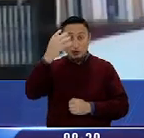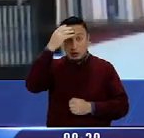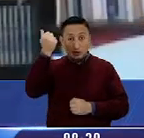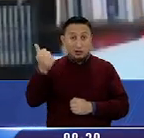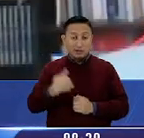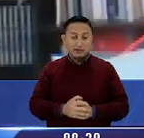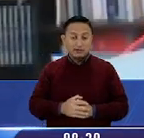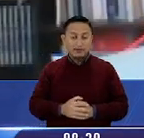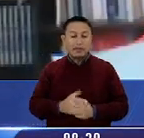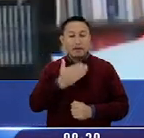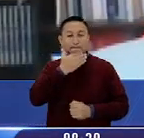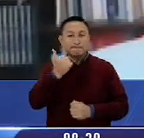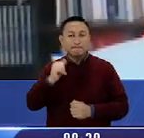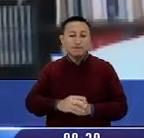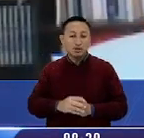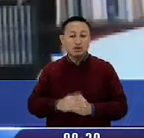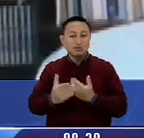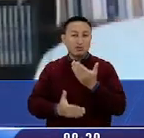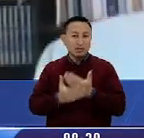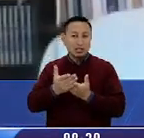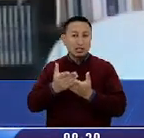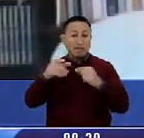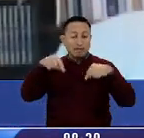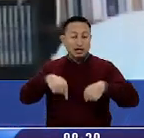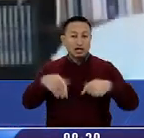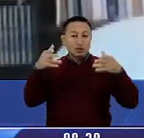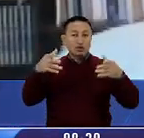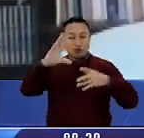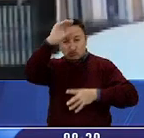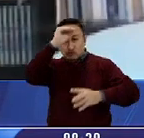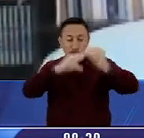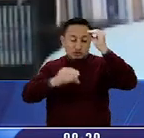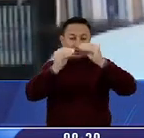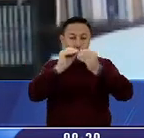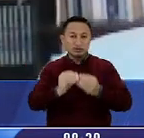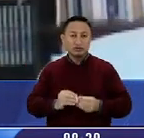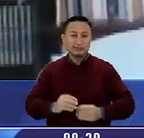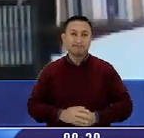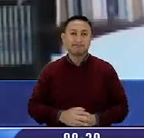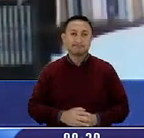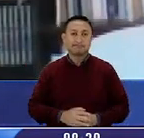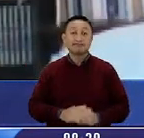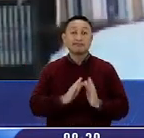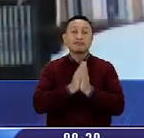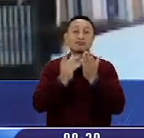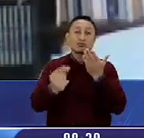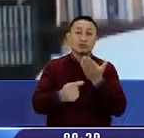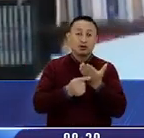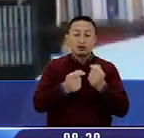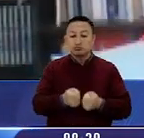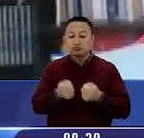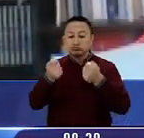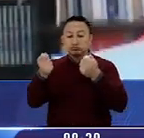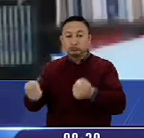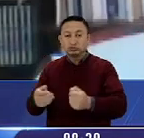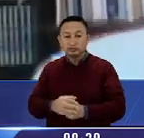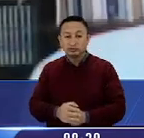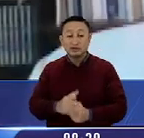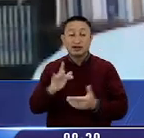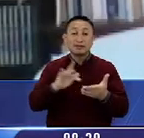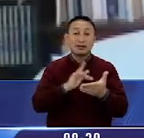dio las mejores facilidades para la formación. Textos escolares, elementos